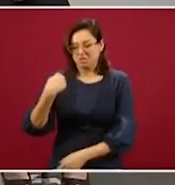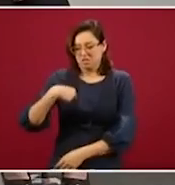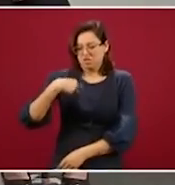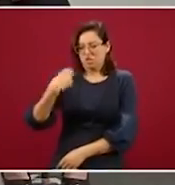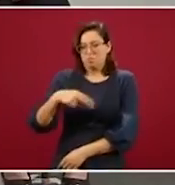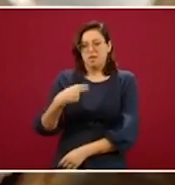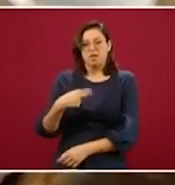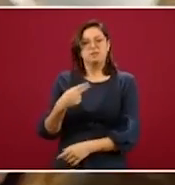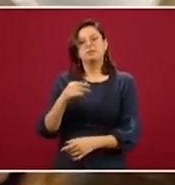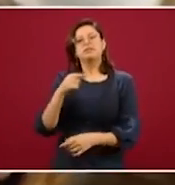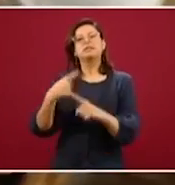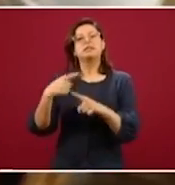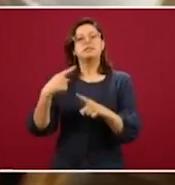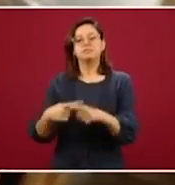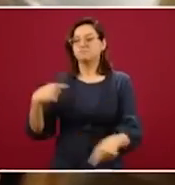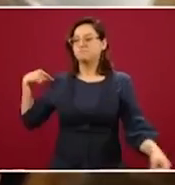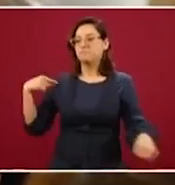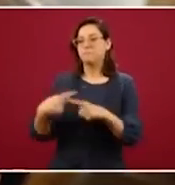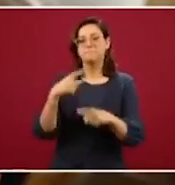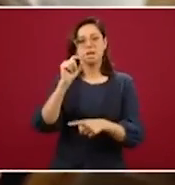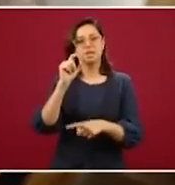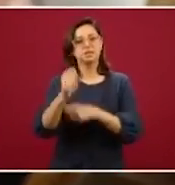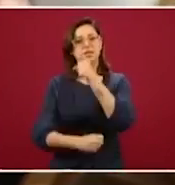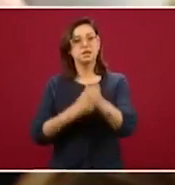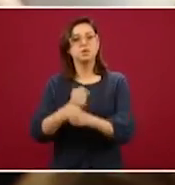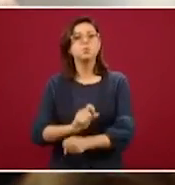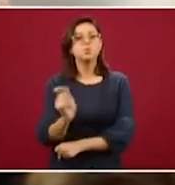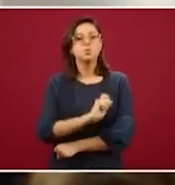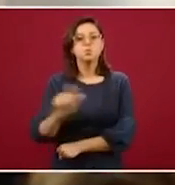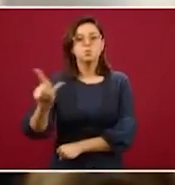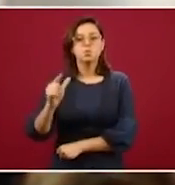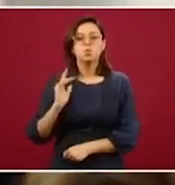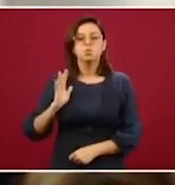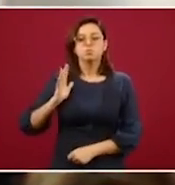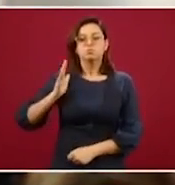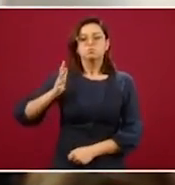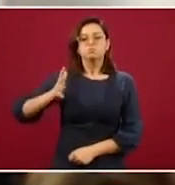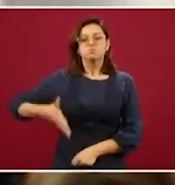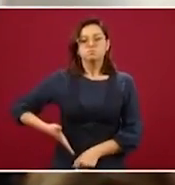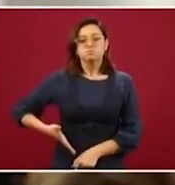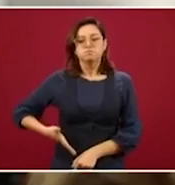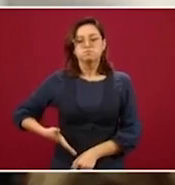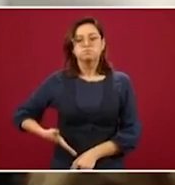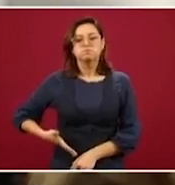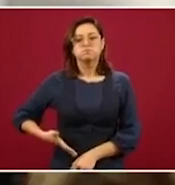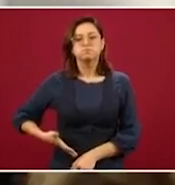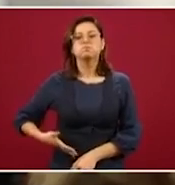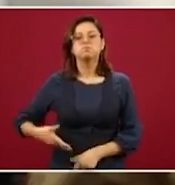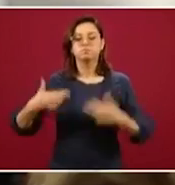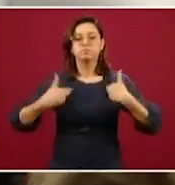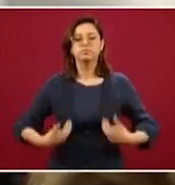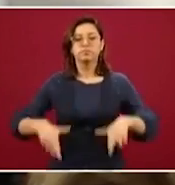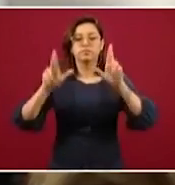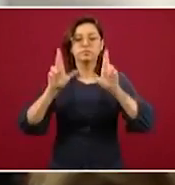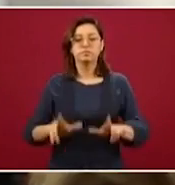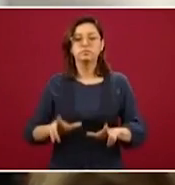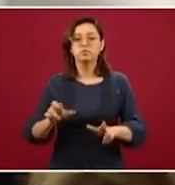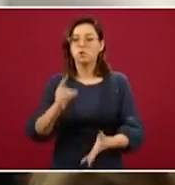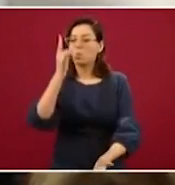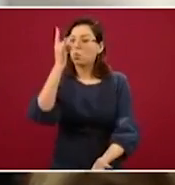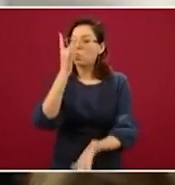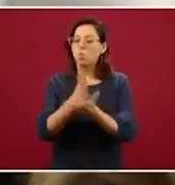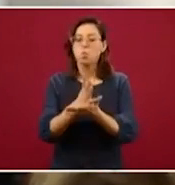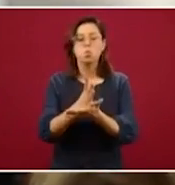González, con 20 años de trayectoria, que tiene el orgullo de haber sido la representante del único medio